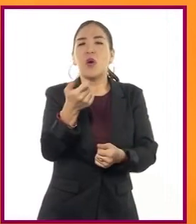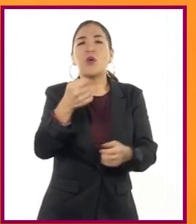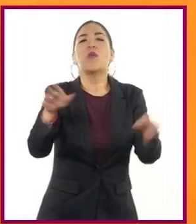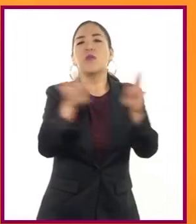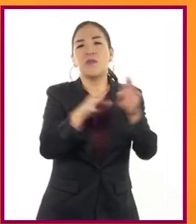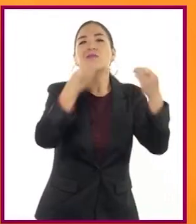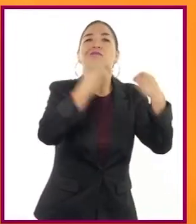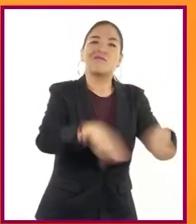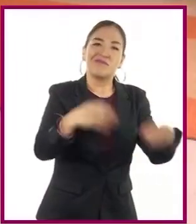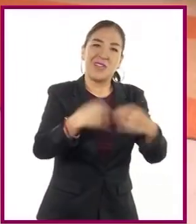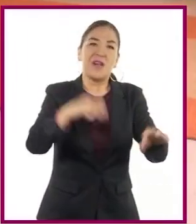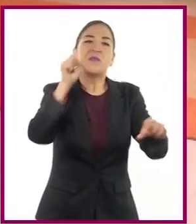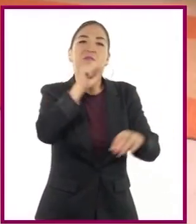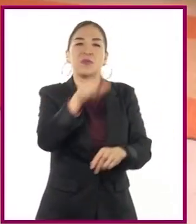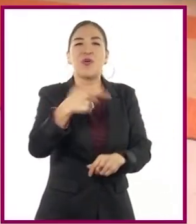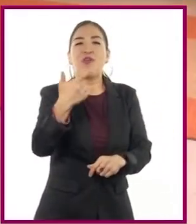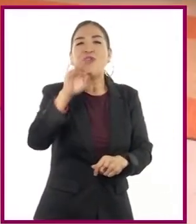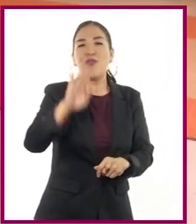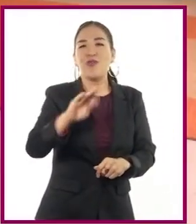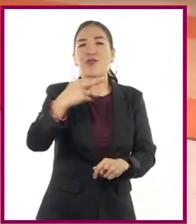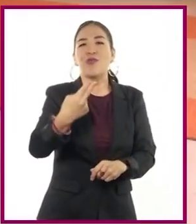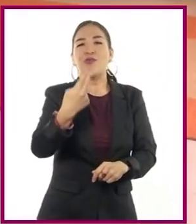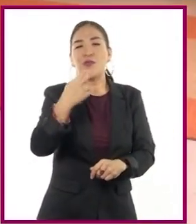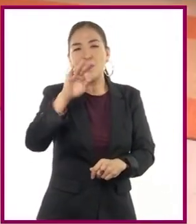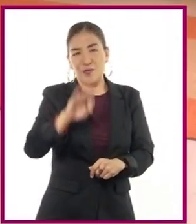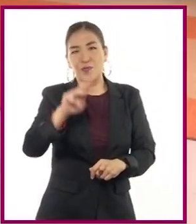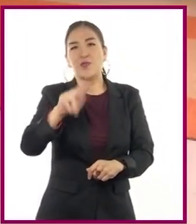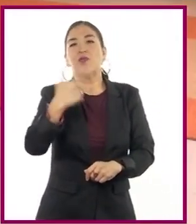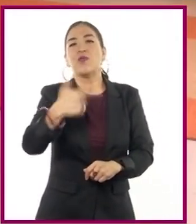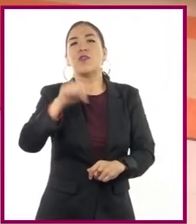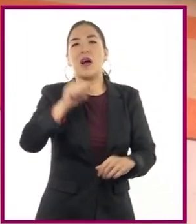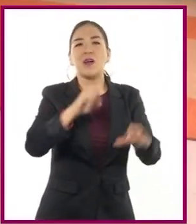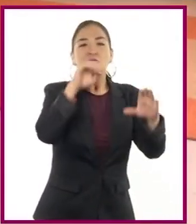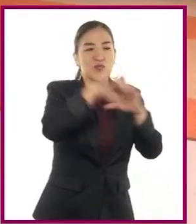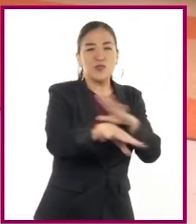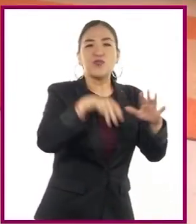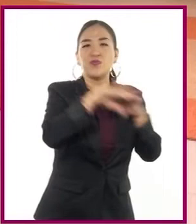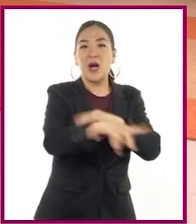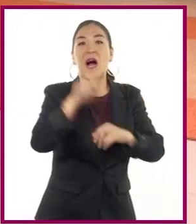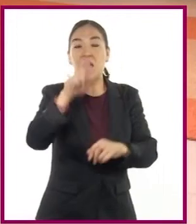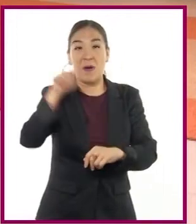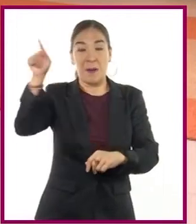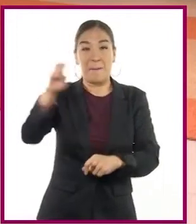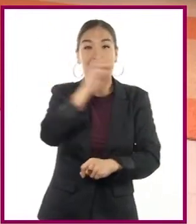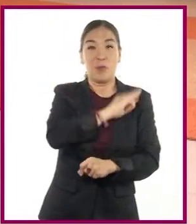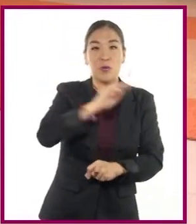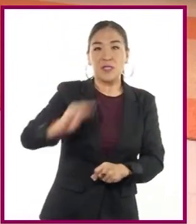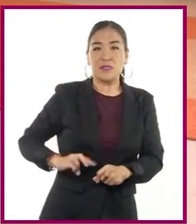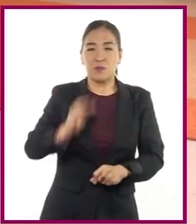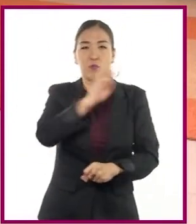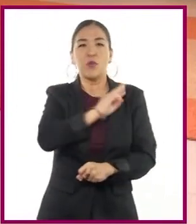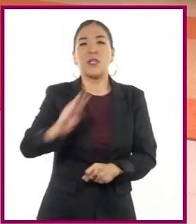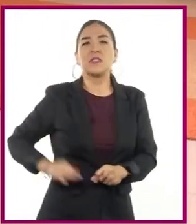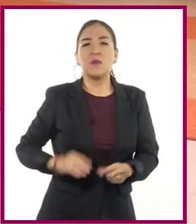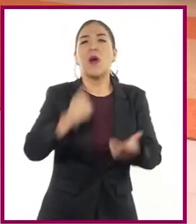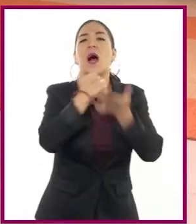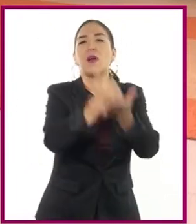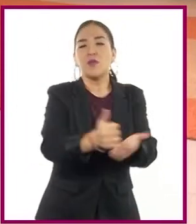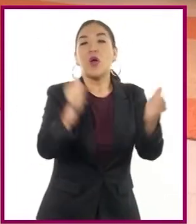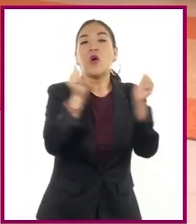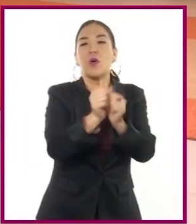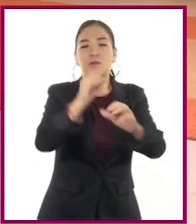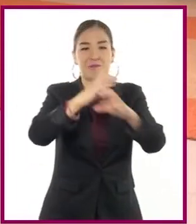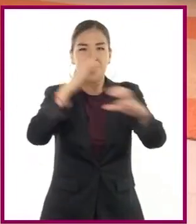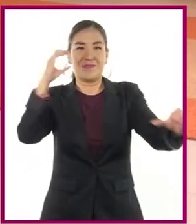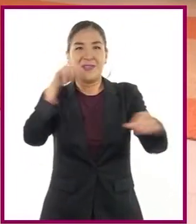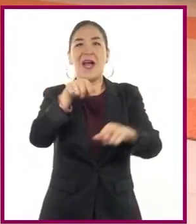mucho en fugas. El municipio les apoya con pipas de agua, pero no es suficiente para cubrir las necesidades.